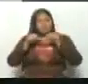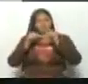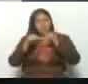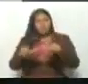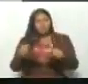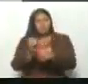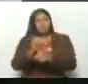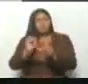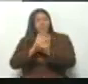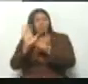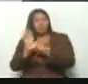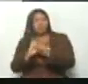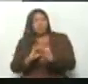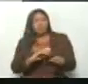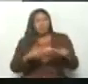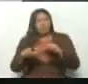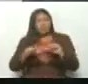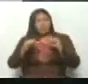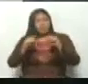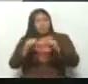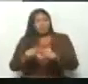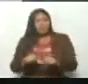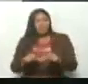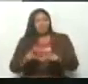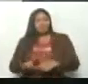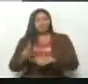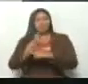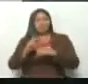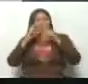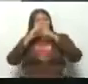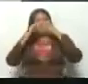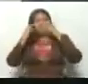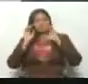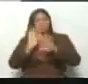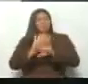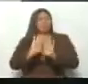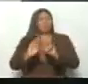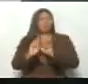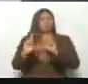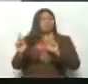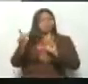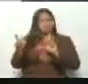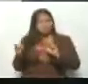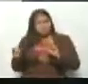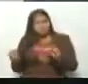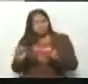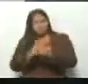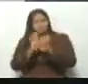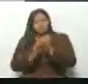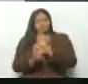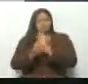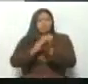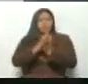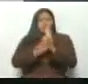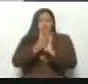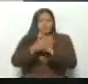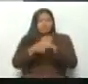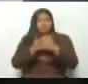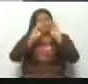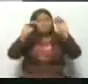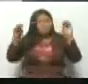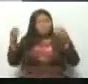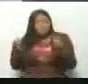de la Pandemia mantiene el uso del tapaboca y las medidas de bioseguridad y prevención, y hace un llamado especial a